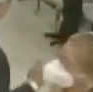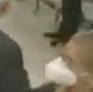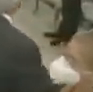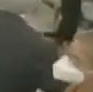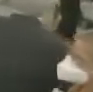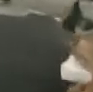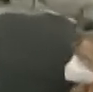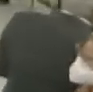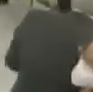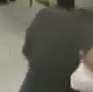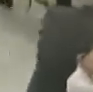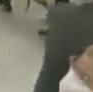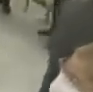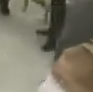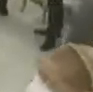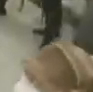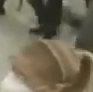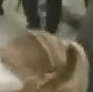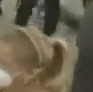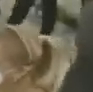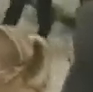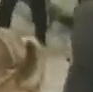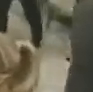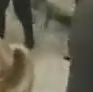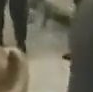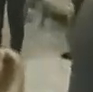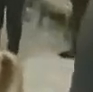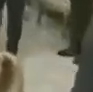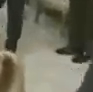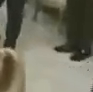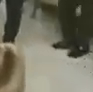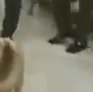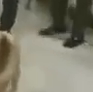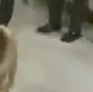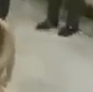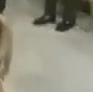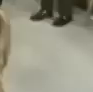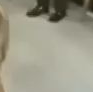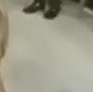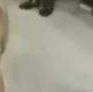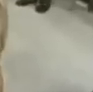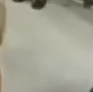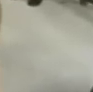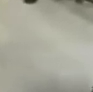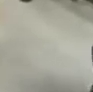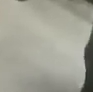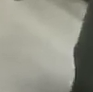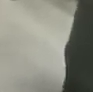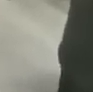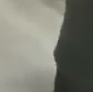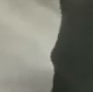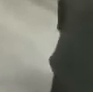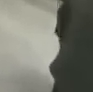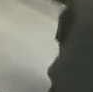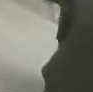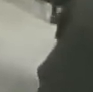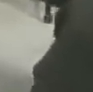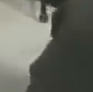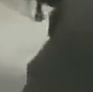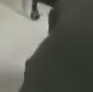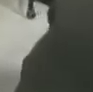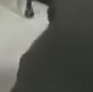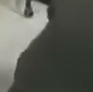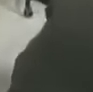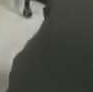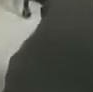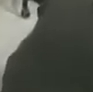protección de inversiones que apunta en la dirección correcta de la unión e integración económica de Venezuela y Colombia, y además de América Latina y